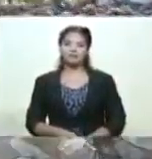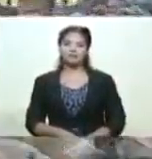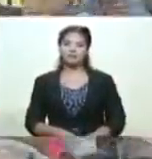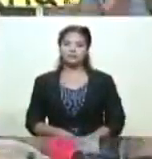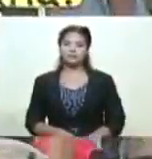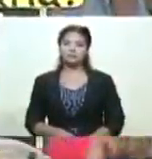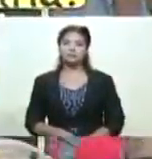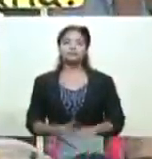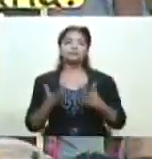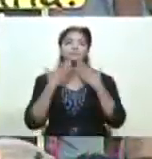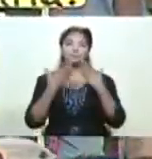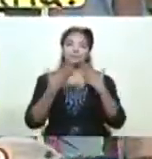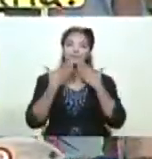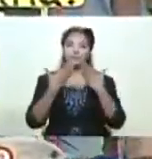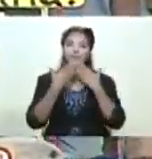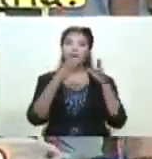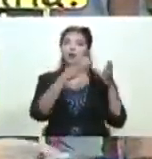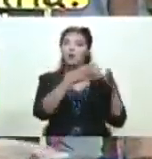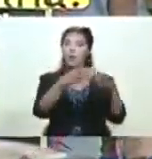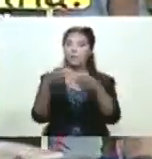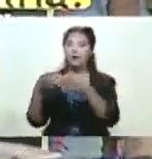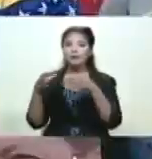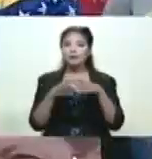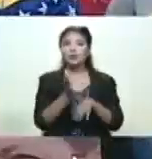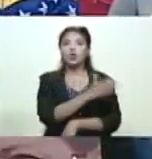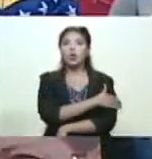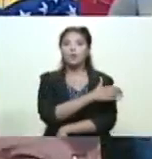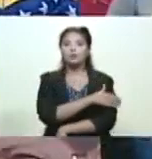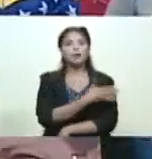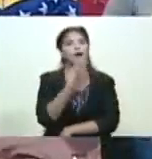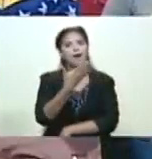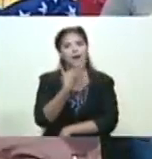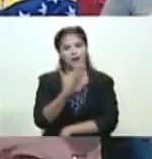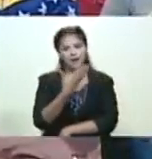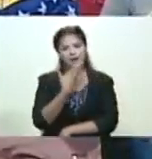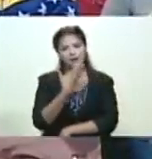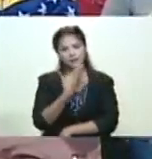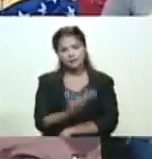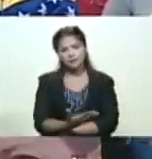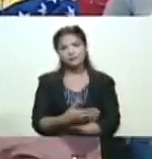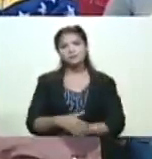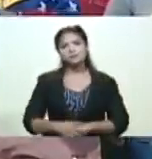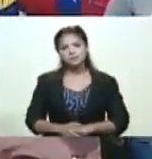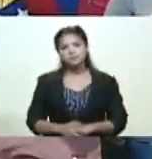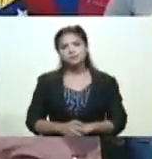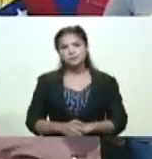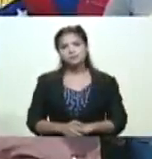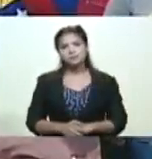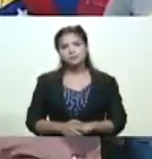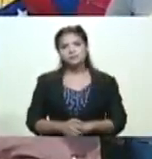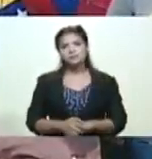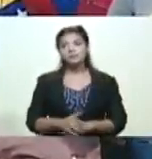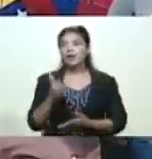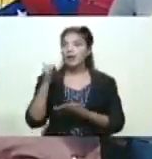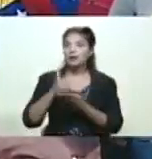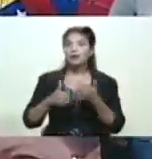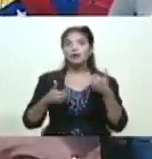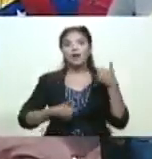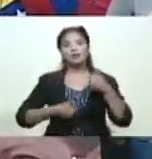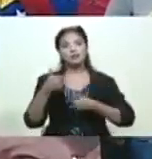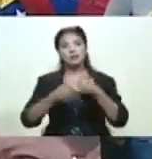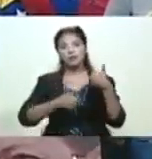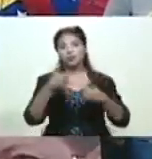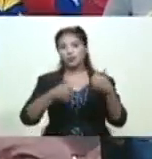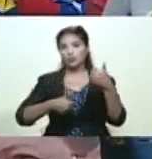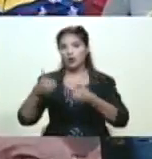Yo quiero agradecer a los partidos de la oposición que por lo menos han inscrito sus